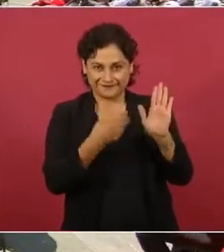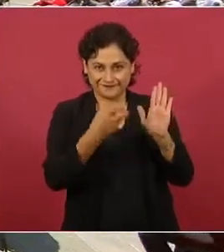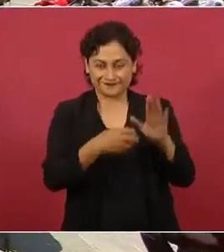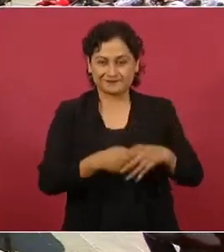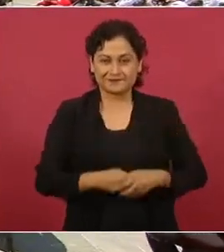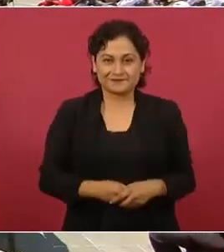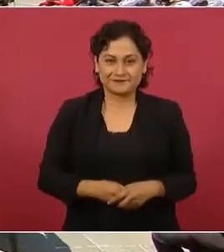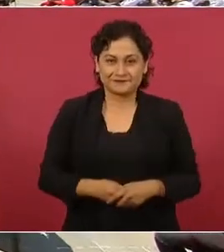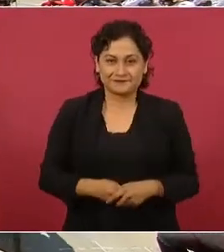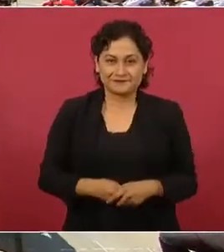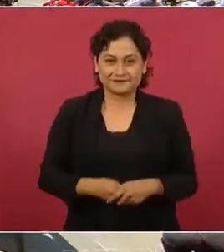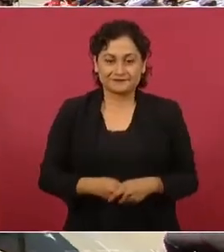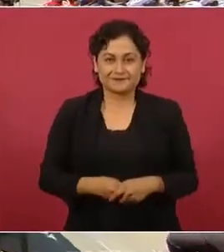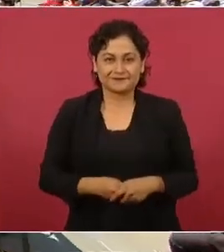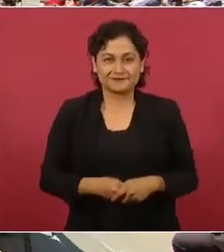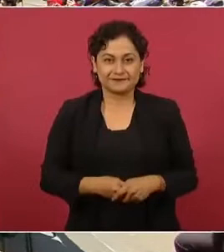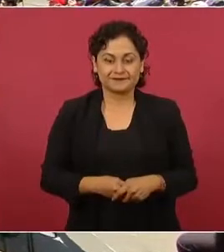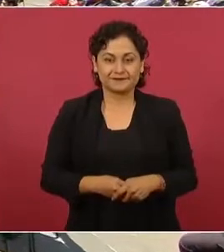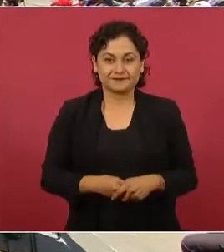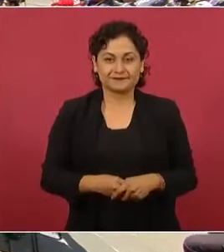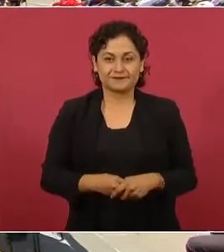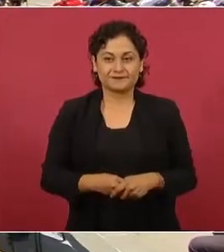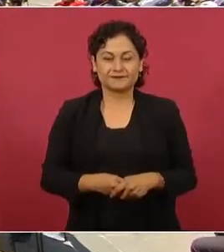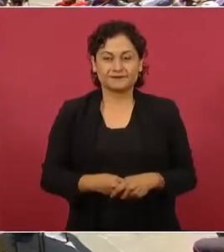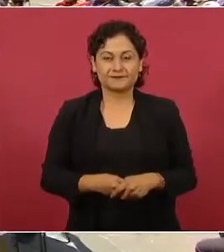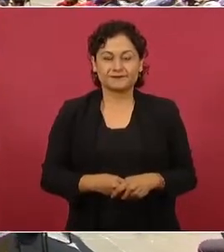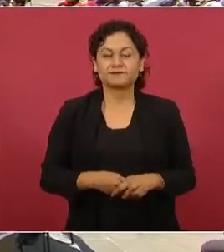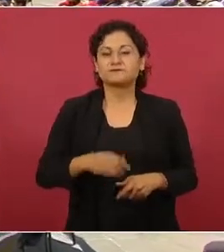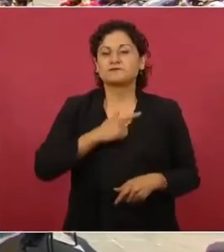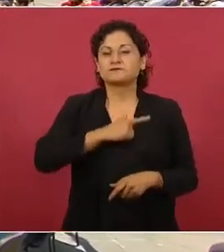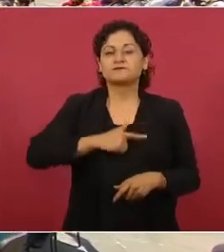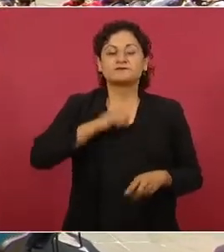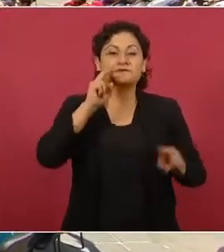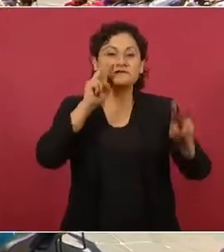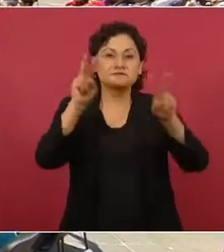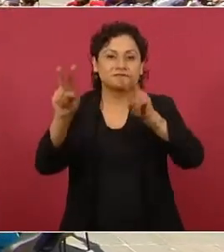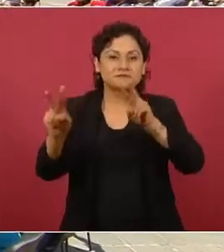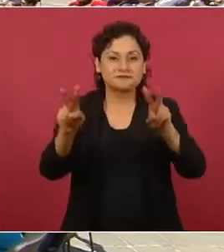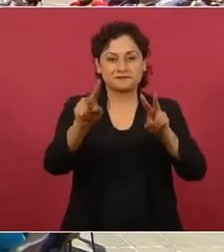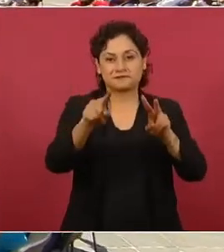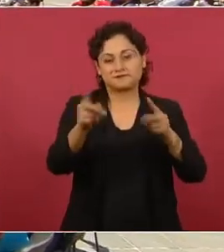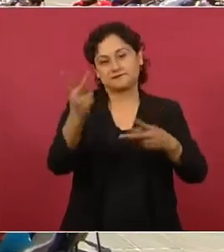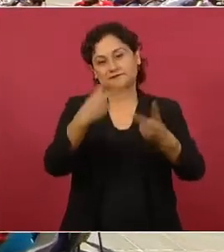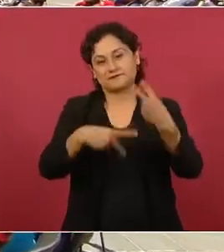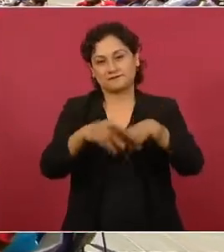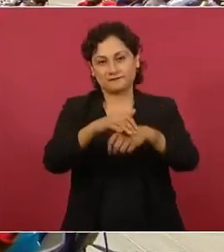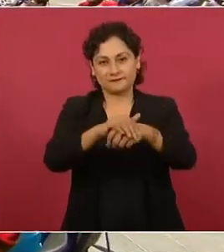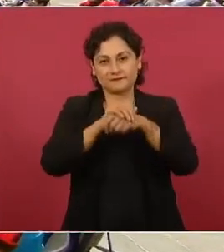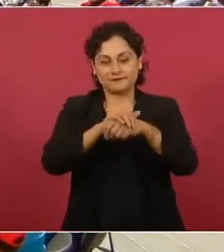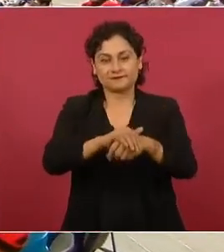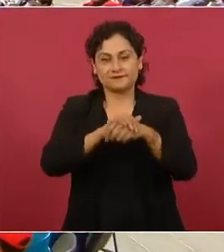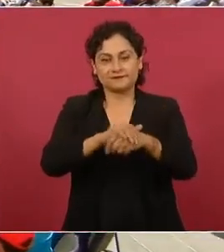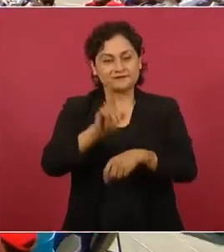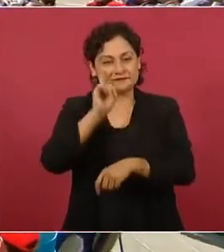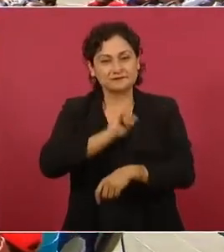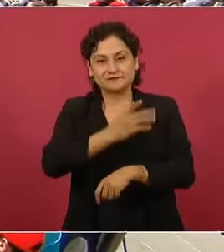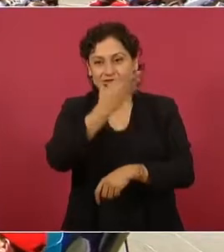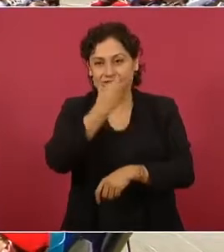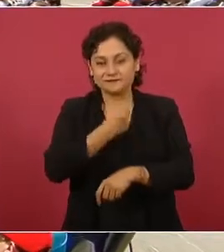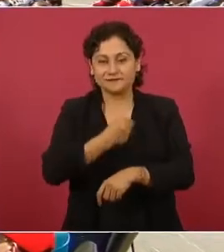Me da mucho gusto que estén aquí, amigas, amigos. Este es un